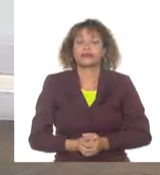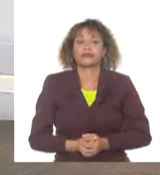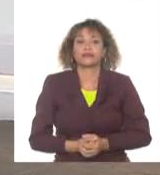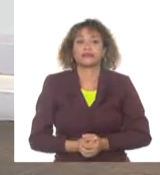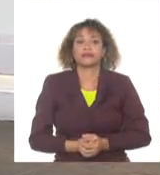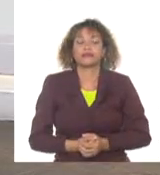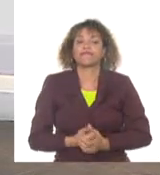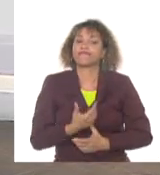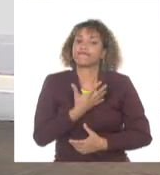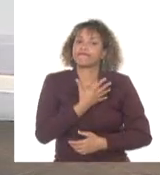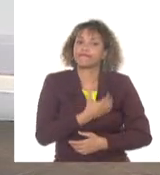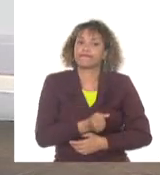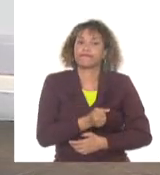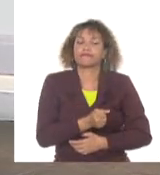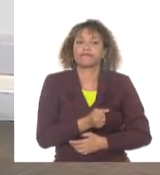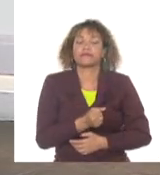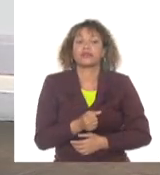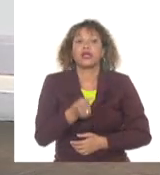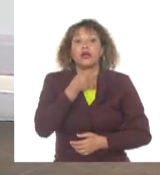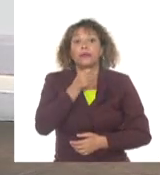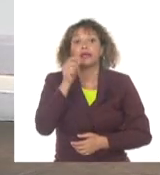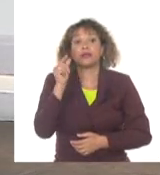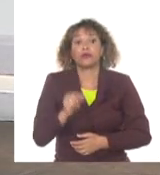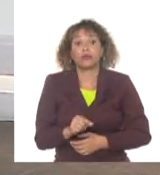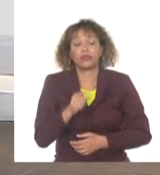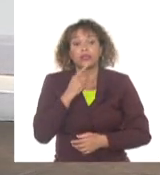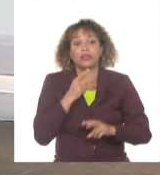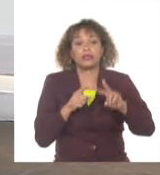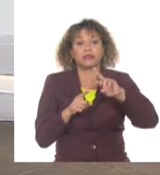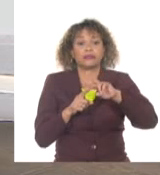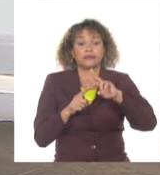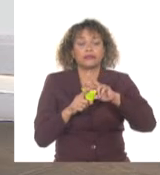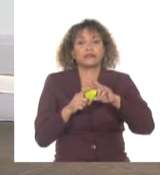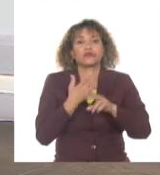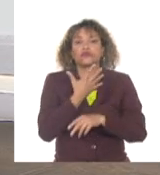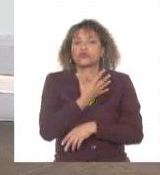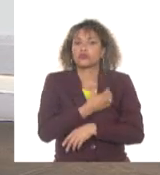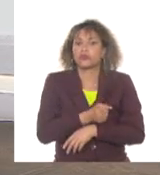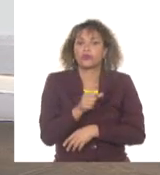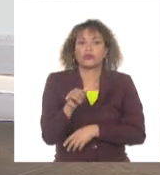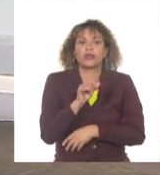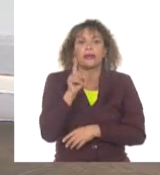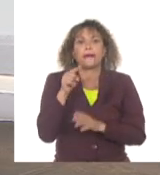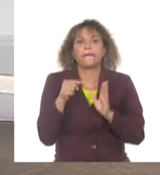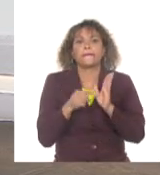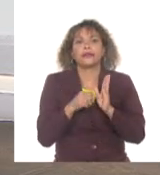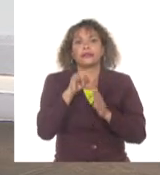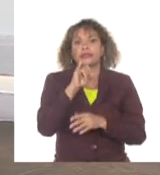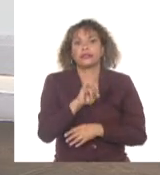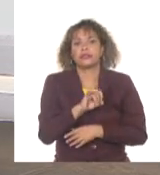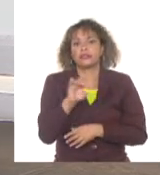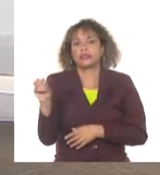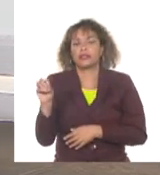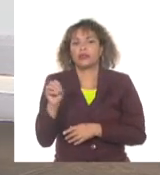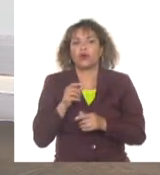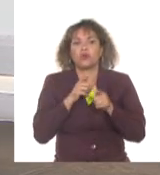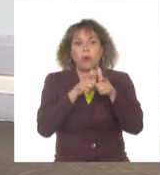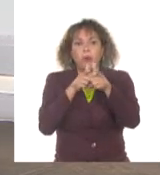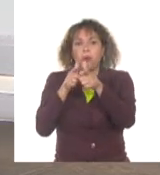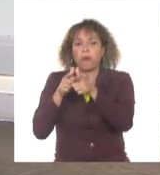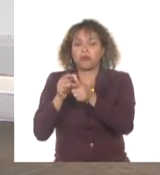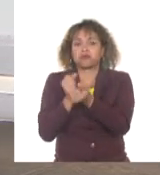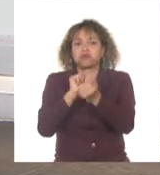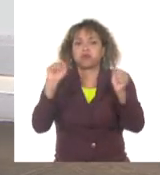muy triste los periodistas y los medios de comunicación palestinos sufrieron 1600 ataques en los últimos 12